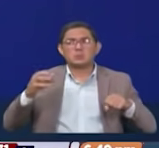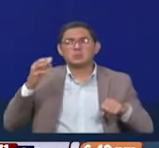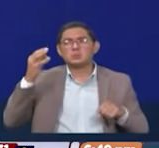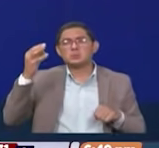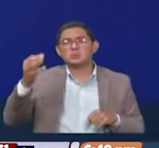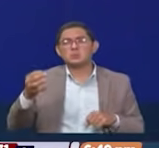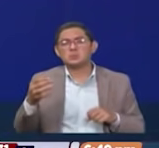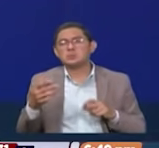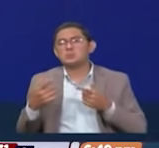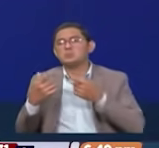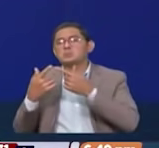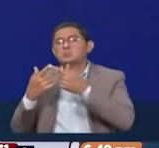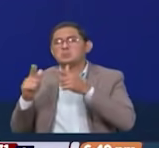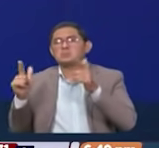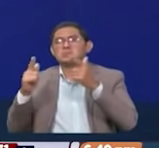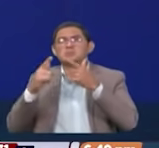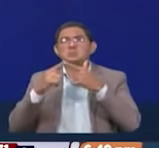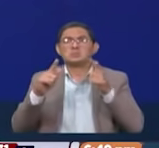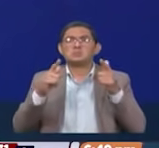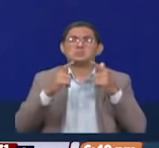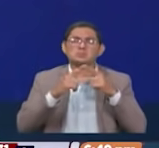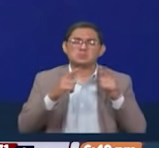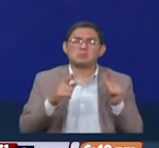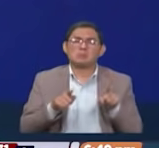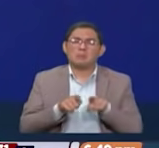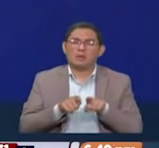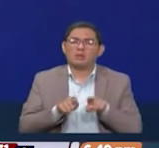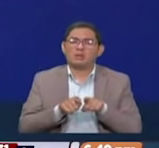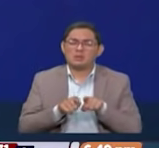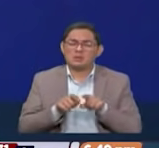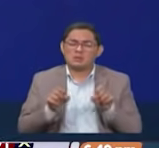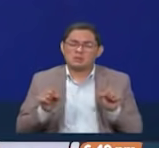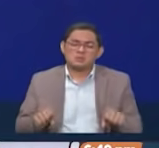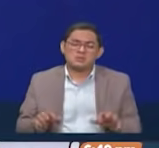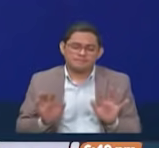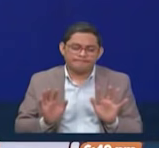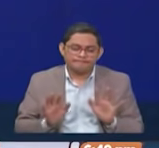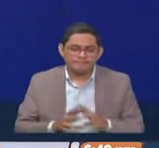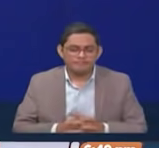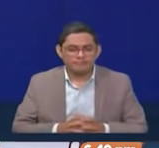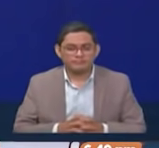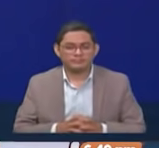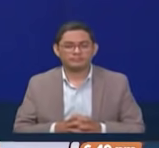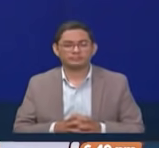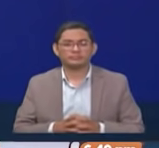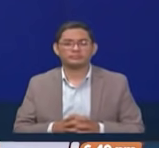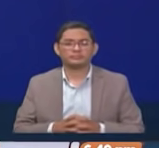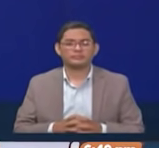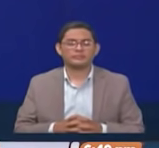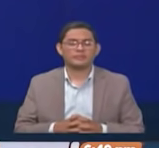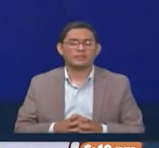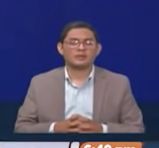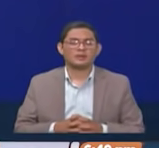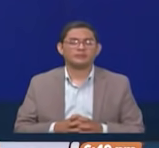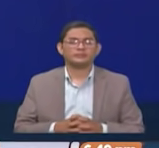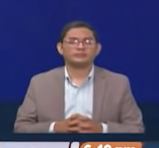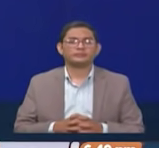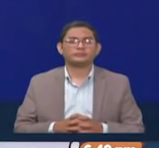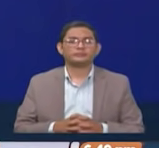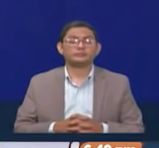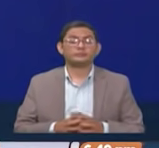el levantamiento también de sus medidas de manera total sin embargo